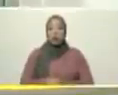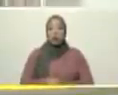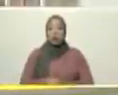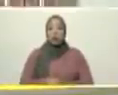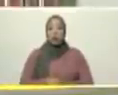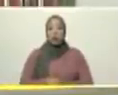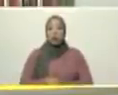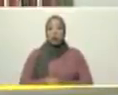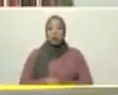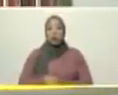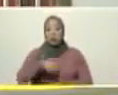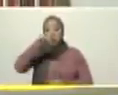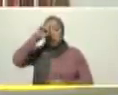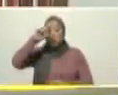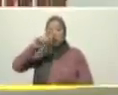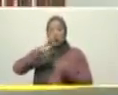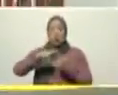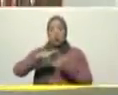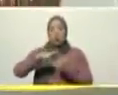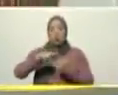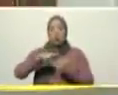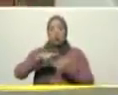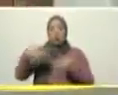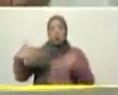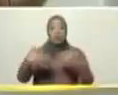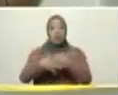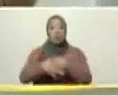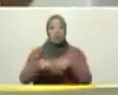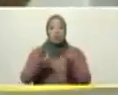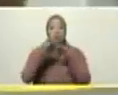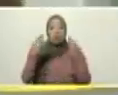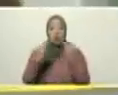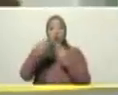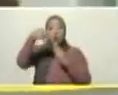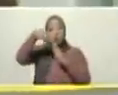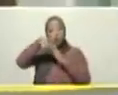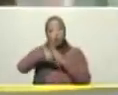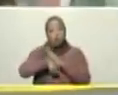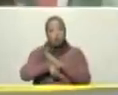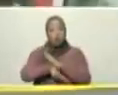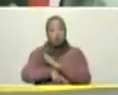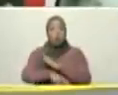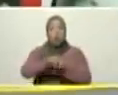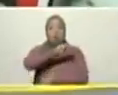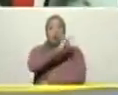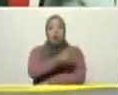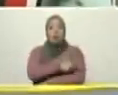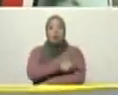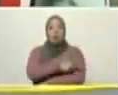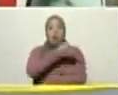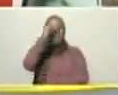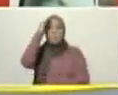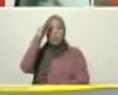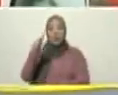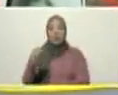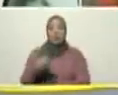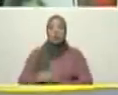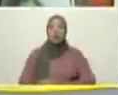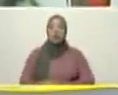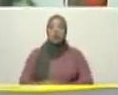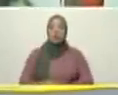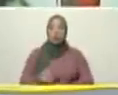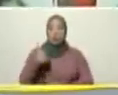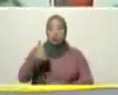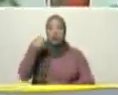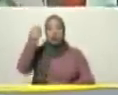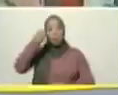que apunta a la fusión profunda de la fuerza militar profesional, bien equipada,